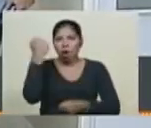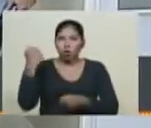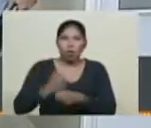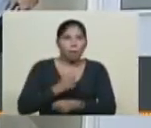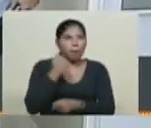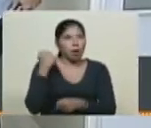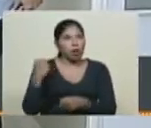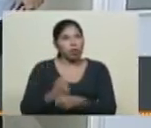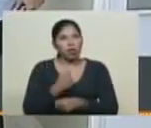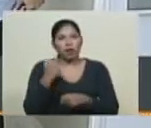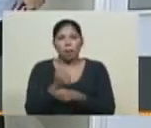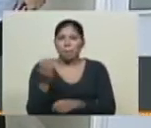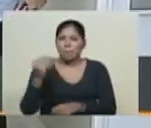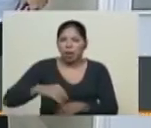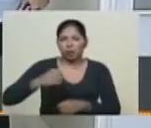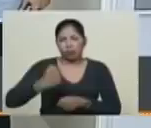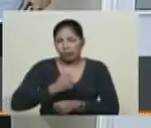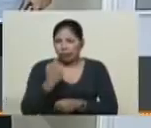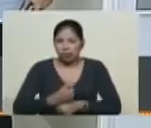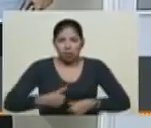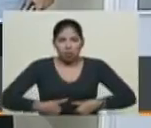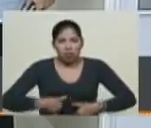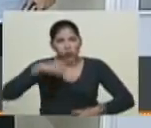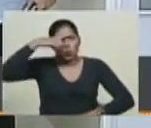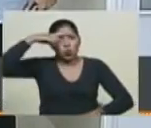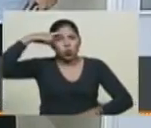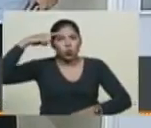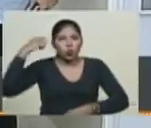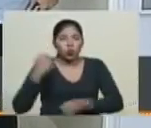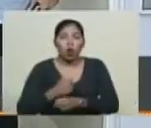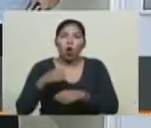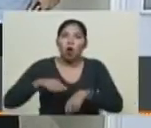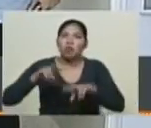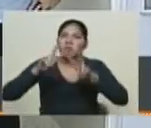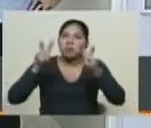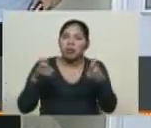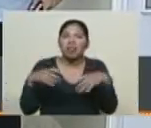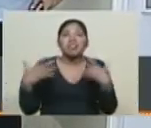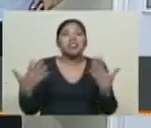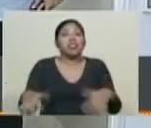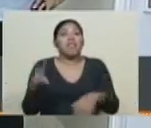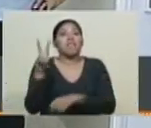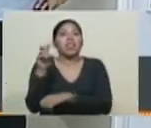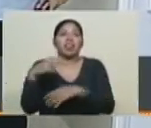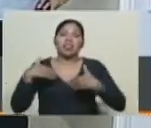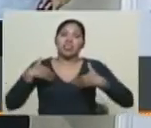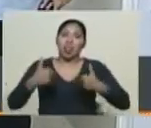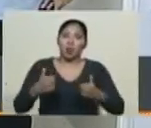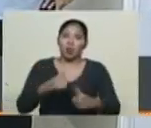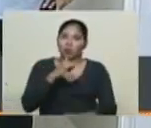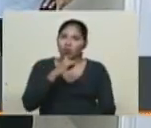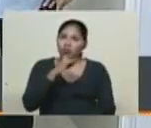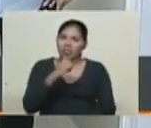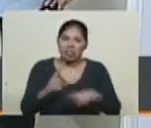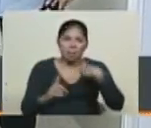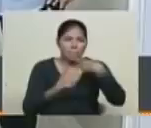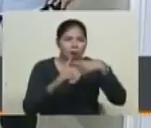Trabajo y más trabajo. Hoy es viernes de salud, porque tenemos muy buenas noticias para